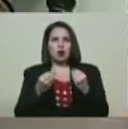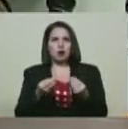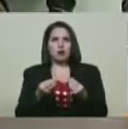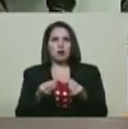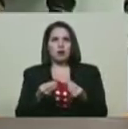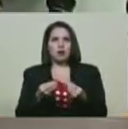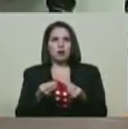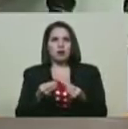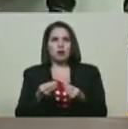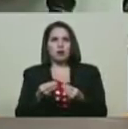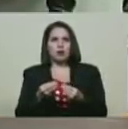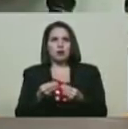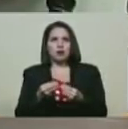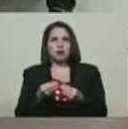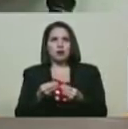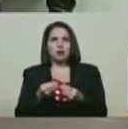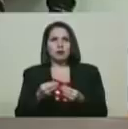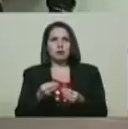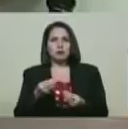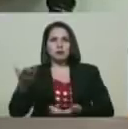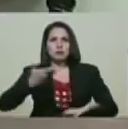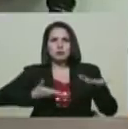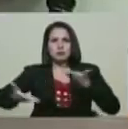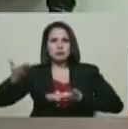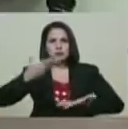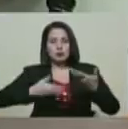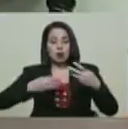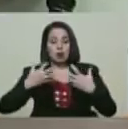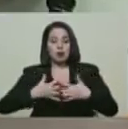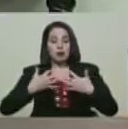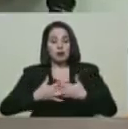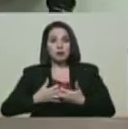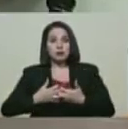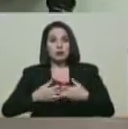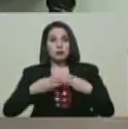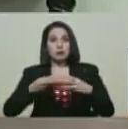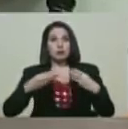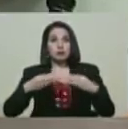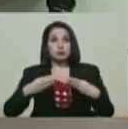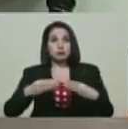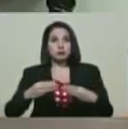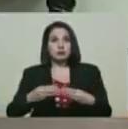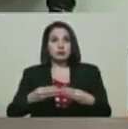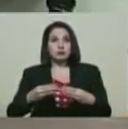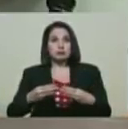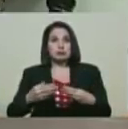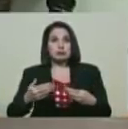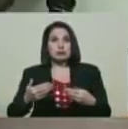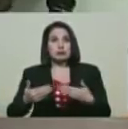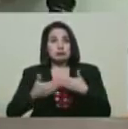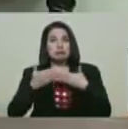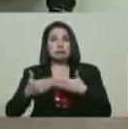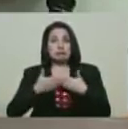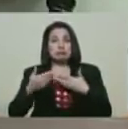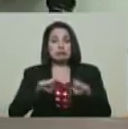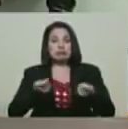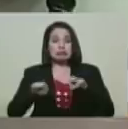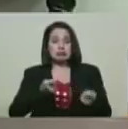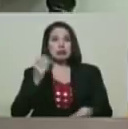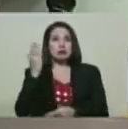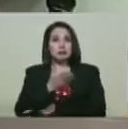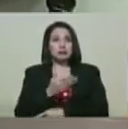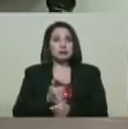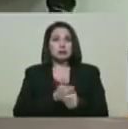país. Todas las empresas públicas. Bueno, sufrimos, ustedes saben, la remesón de las sanciones y la